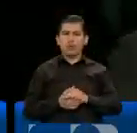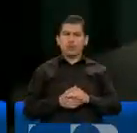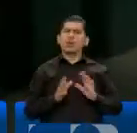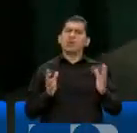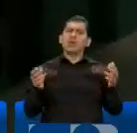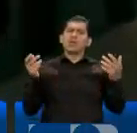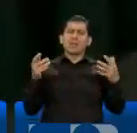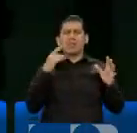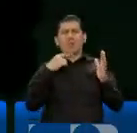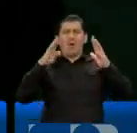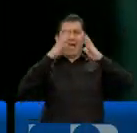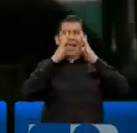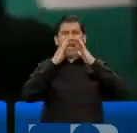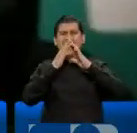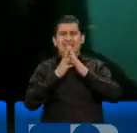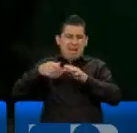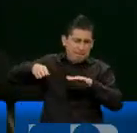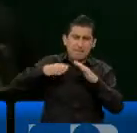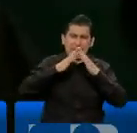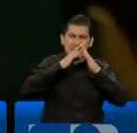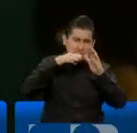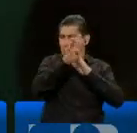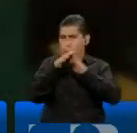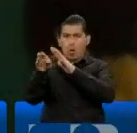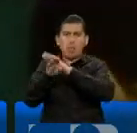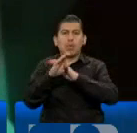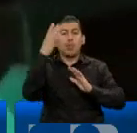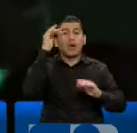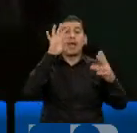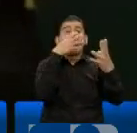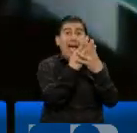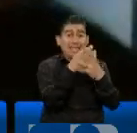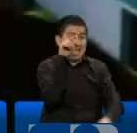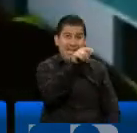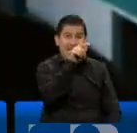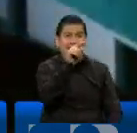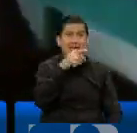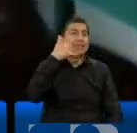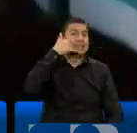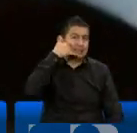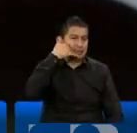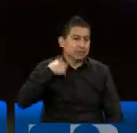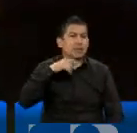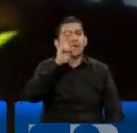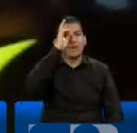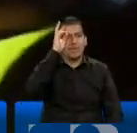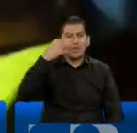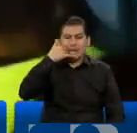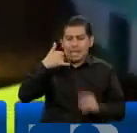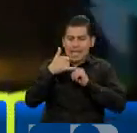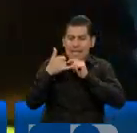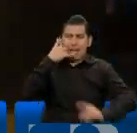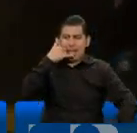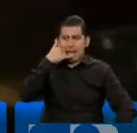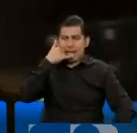Los operativos de allanamiento fueron en diferentes centros de rehabilitación social, donde se incautaron teléfonos celulares utilizados para extorsionar a